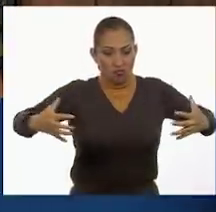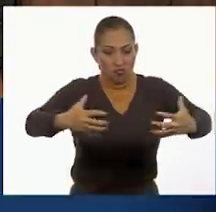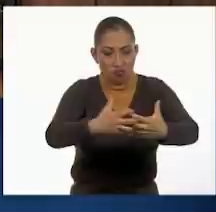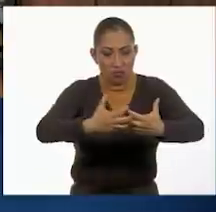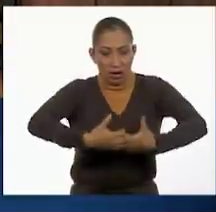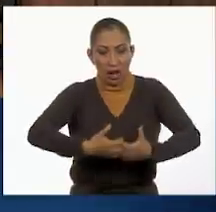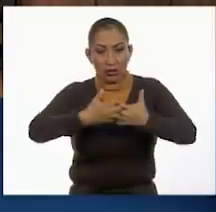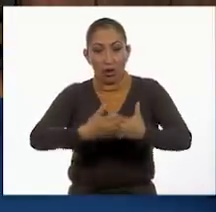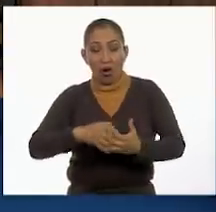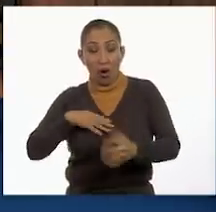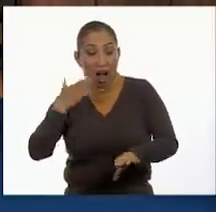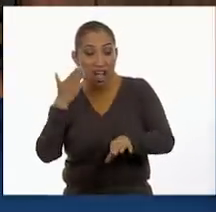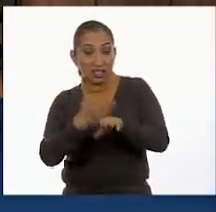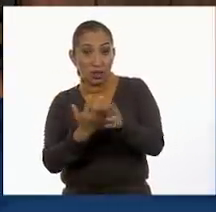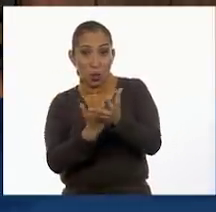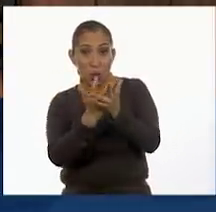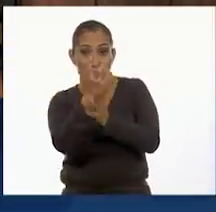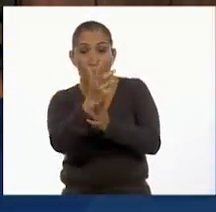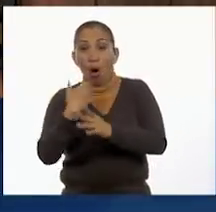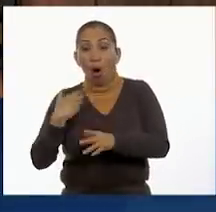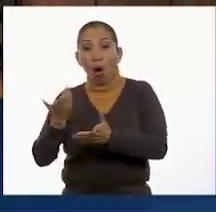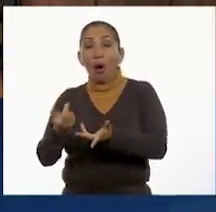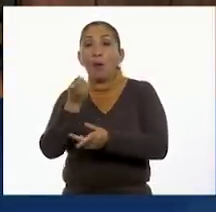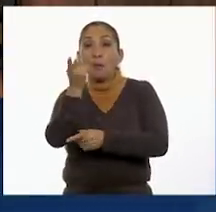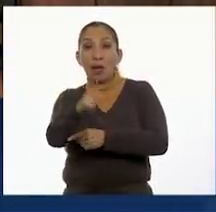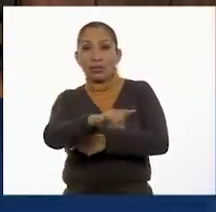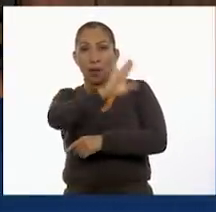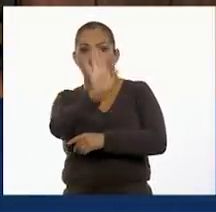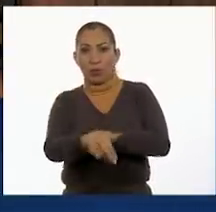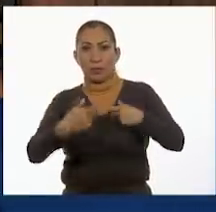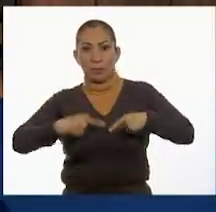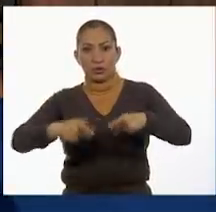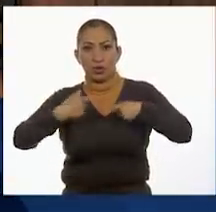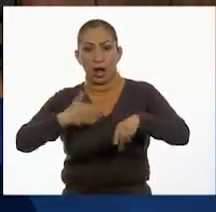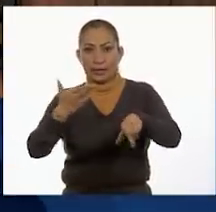castigos degradantes y la pena de muerte.